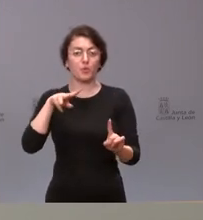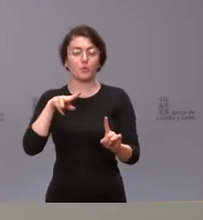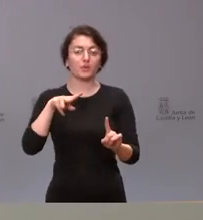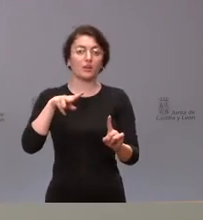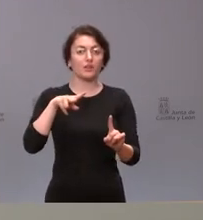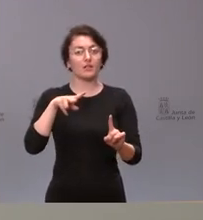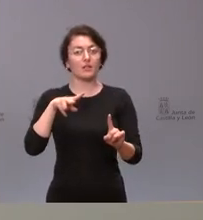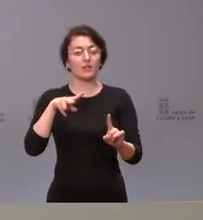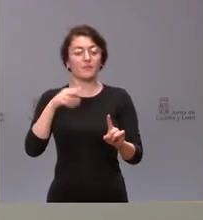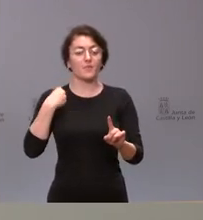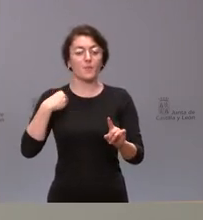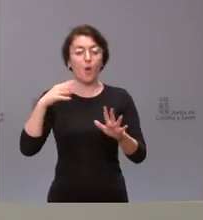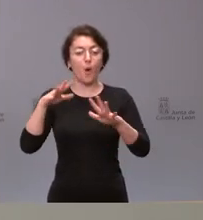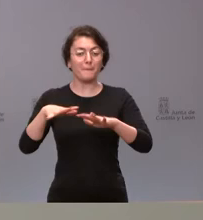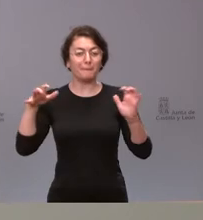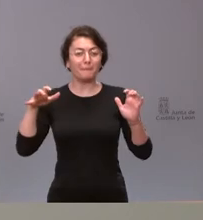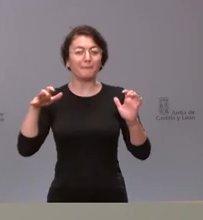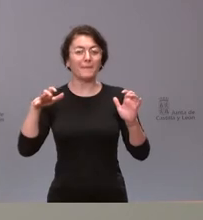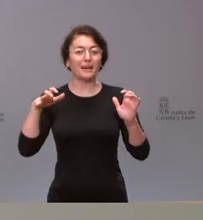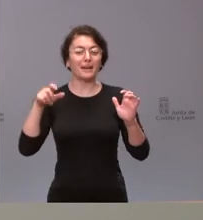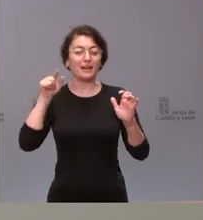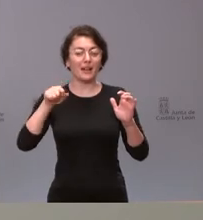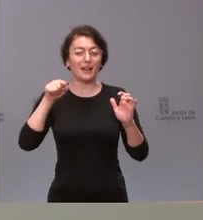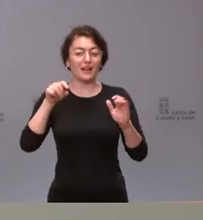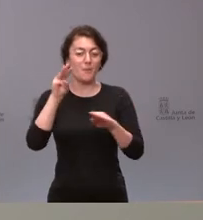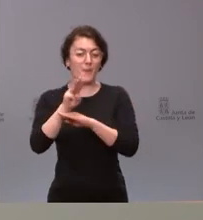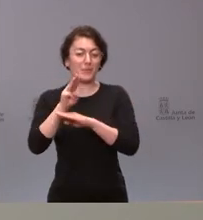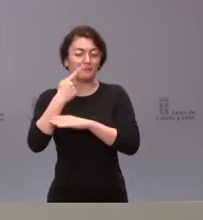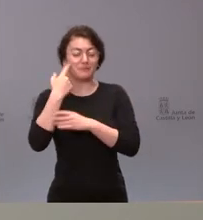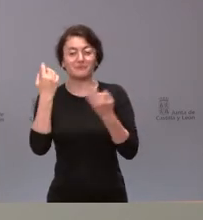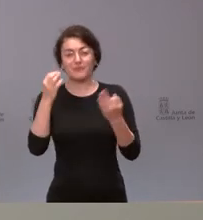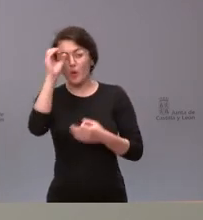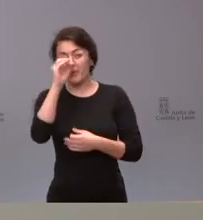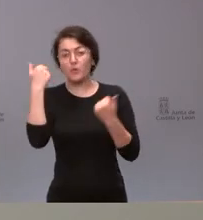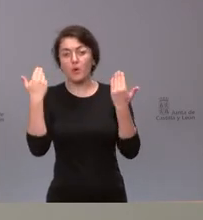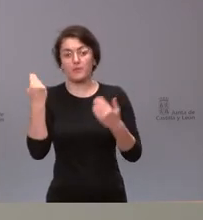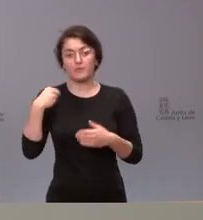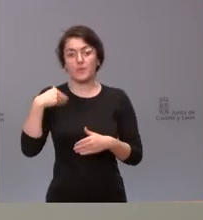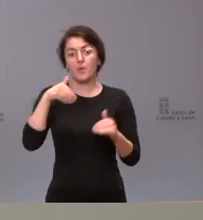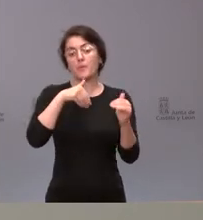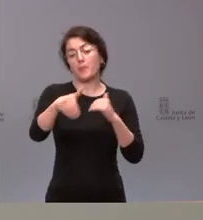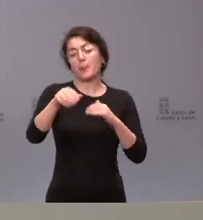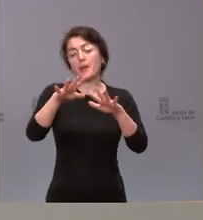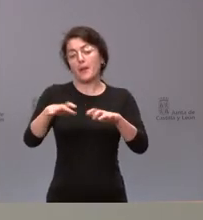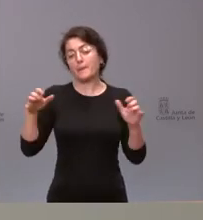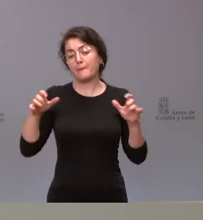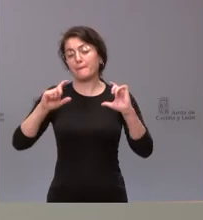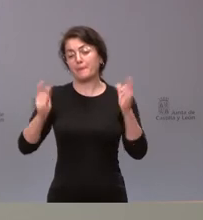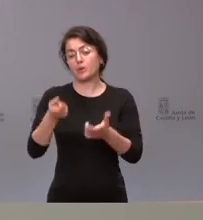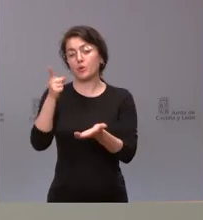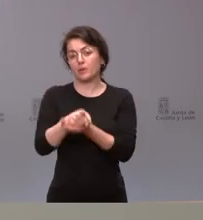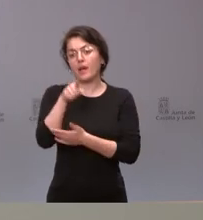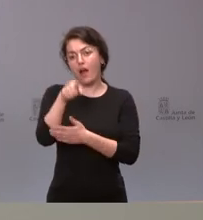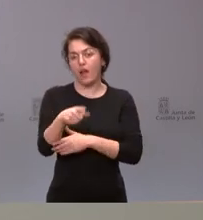en el Pleno de las Cortes de Castilla y León, pues como esto está sometido al debate que tendrá lugar la semana que viene en el próximo Pleno de las Cortes de Castilla y León, pues ahí lógicamente se